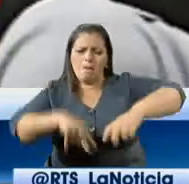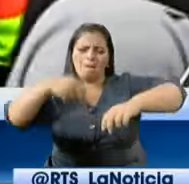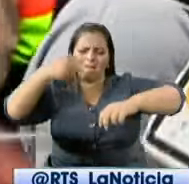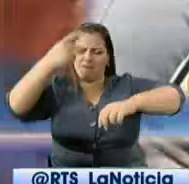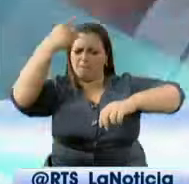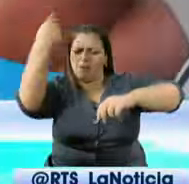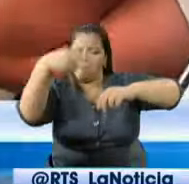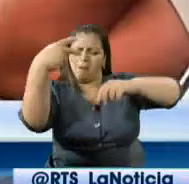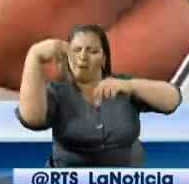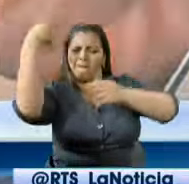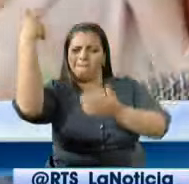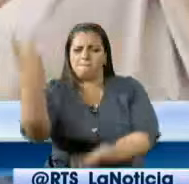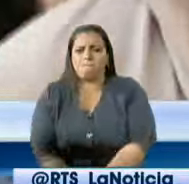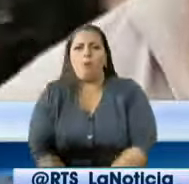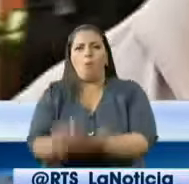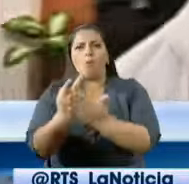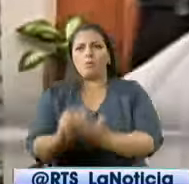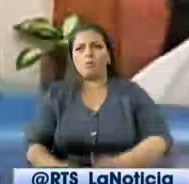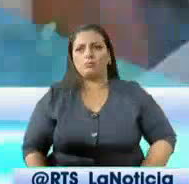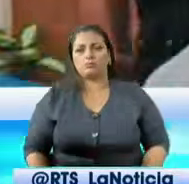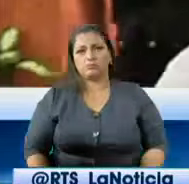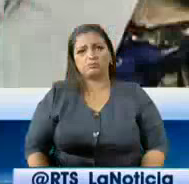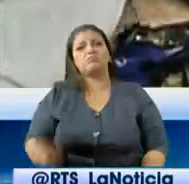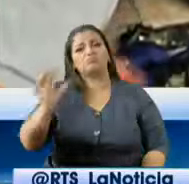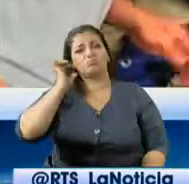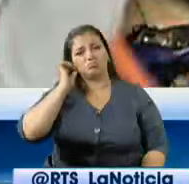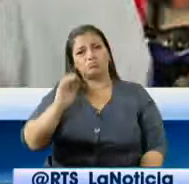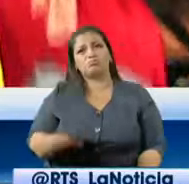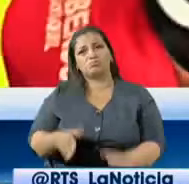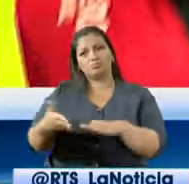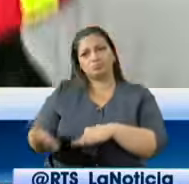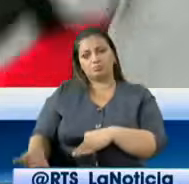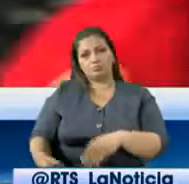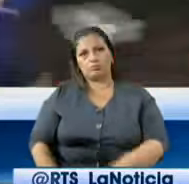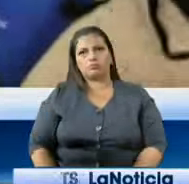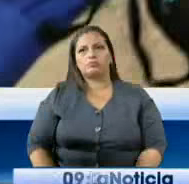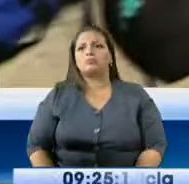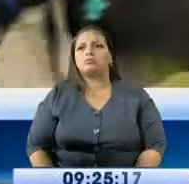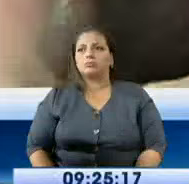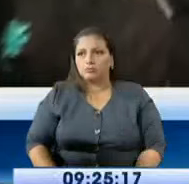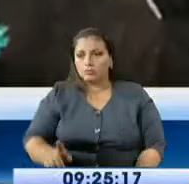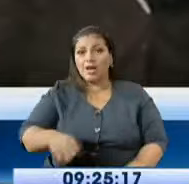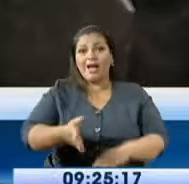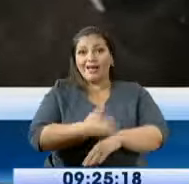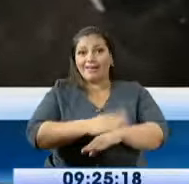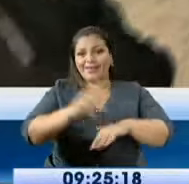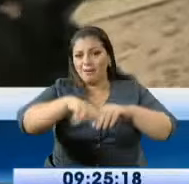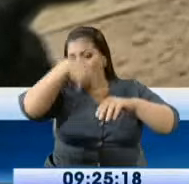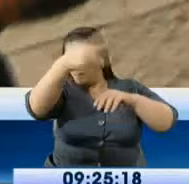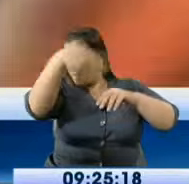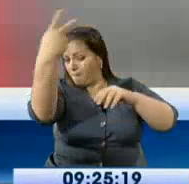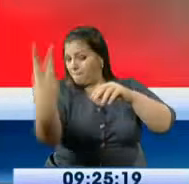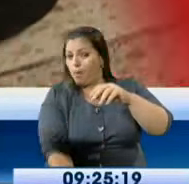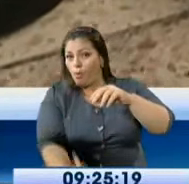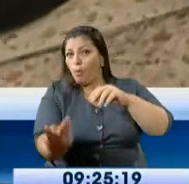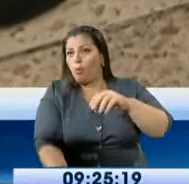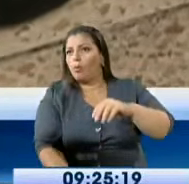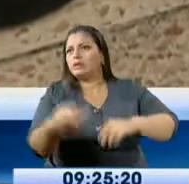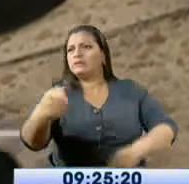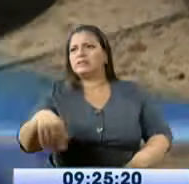cables, explotaron, ñaño, explotaron. Ahí se murió ese señor, se quemó. La persona que consiguió salvarse tras saltar desde el primer piso alto